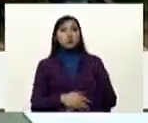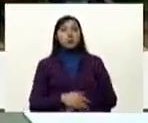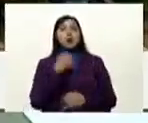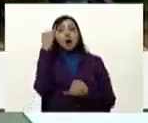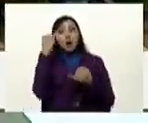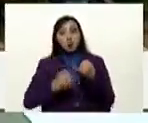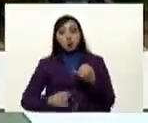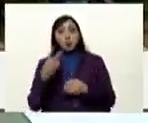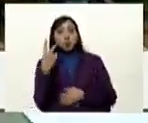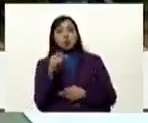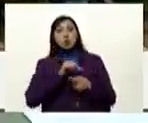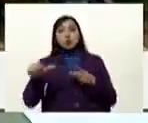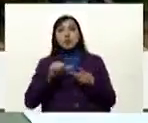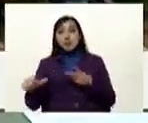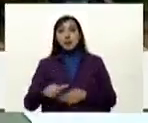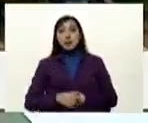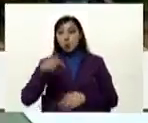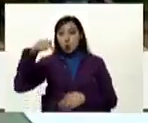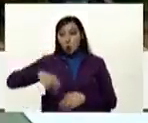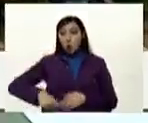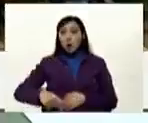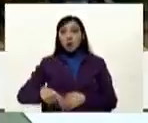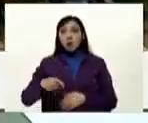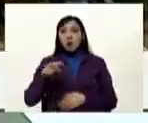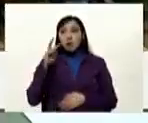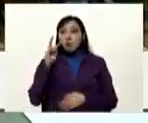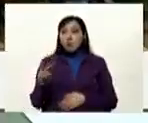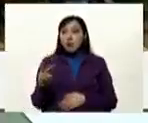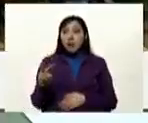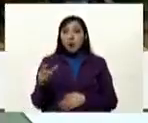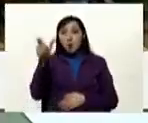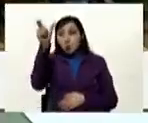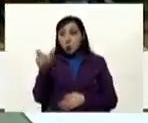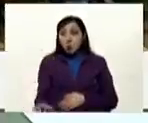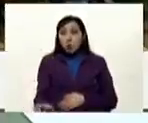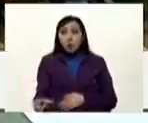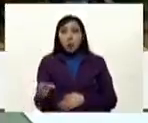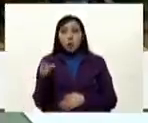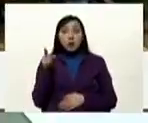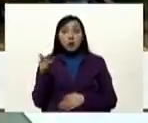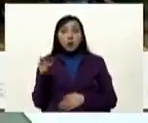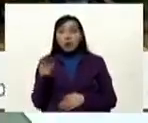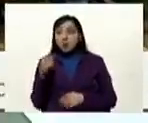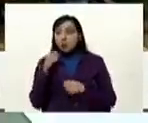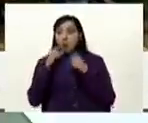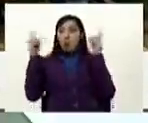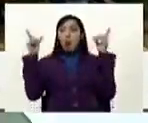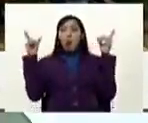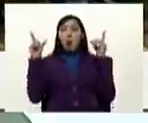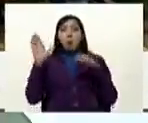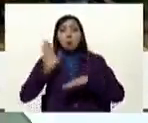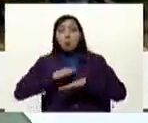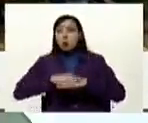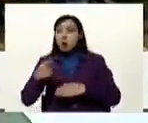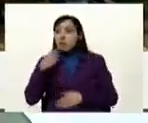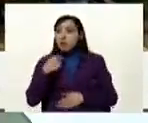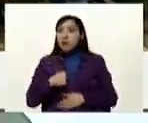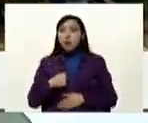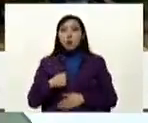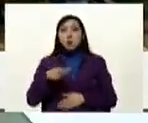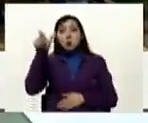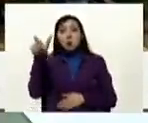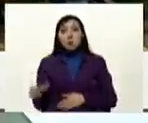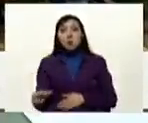últimas 2 semanas. Hoy me enteré de uno que me quedé loco. Quedé loco cuando me dijeron de un caso.